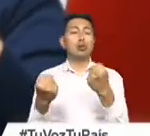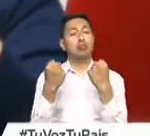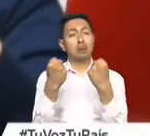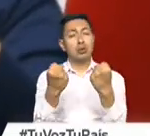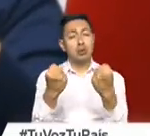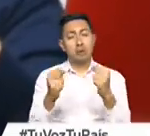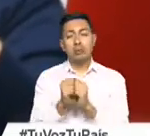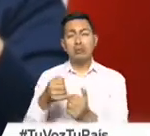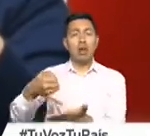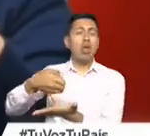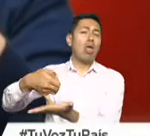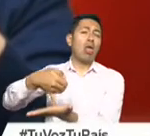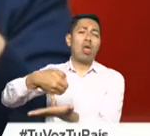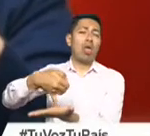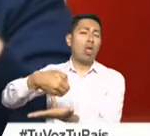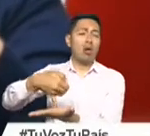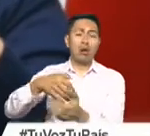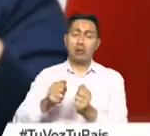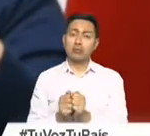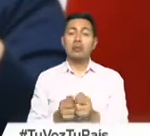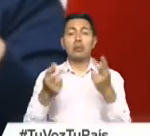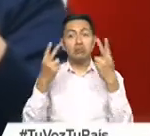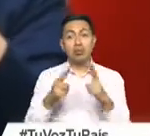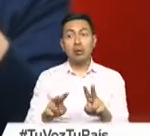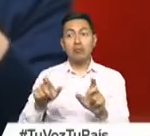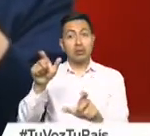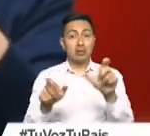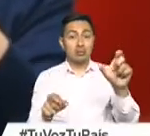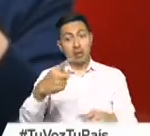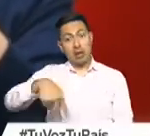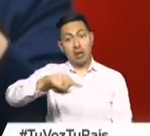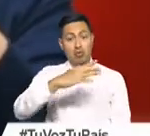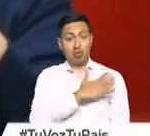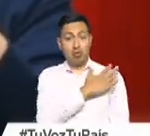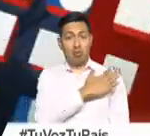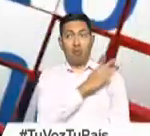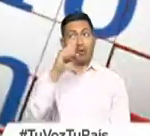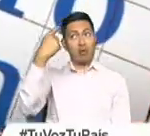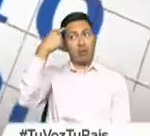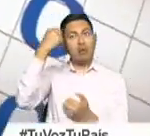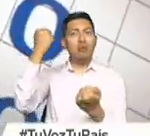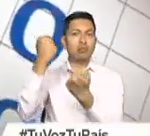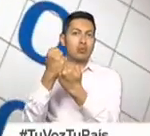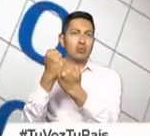de vulnerabilidad y fundamentalmente aquellas que confiaron en el programa Casa para Todos.